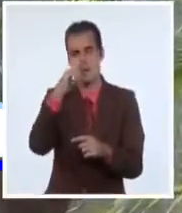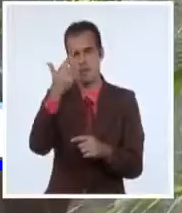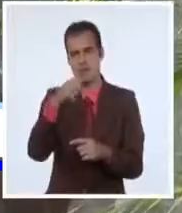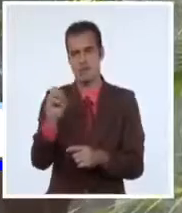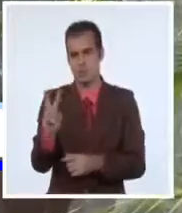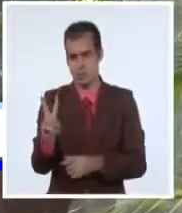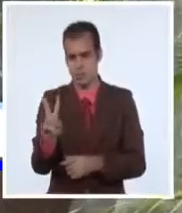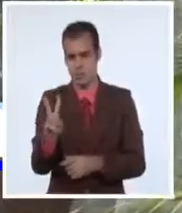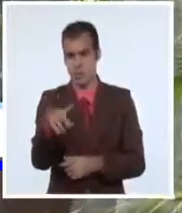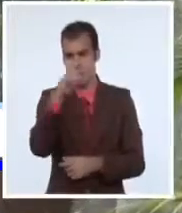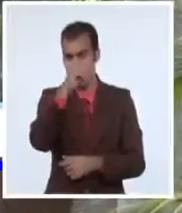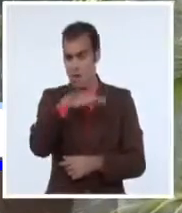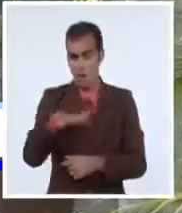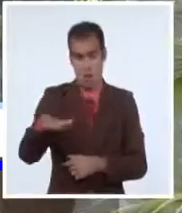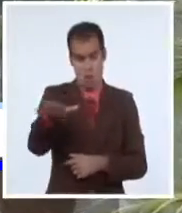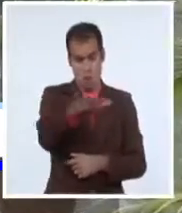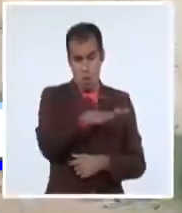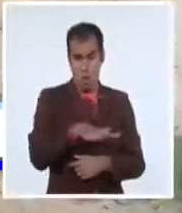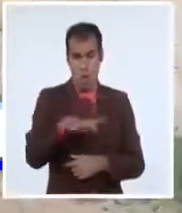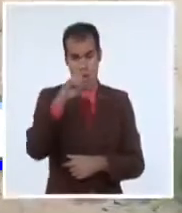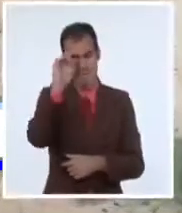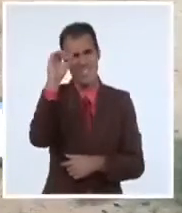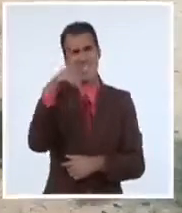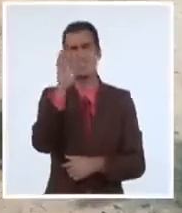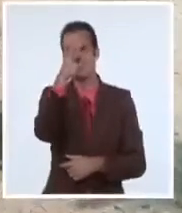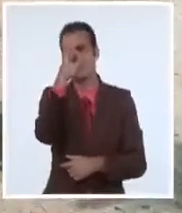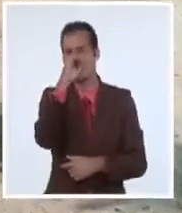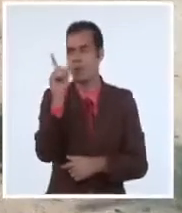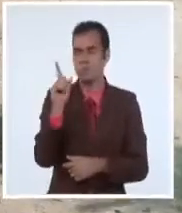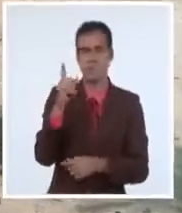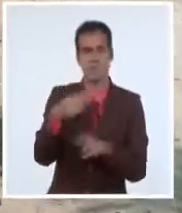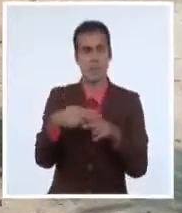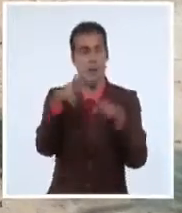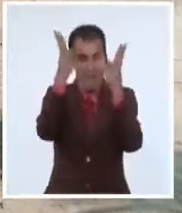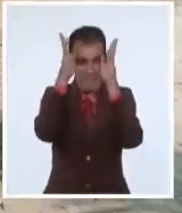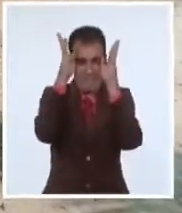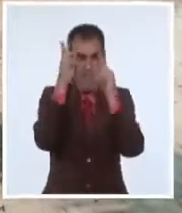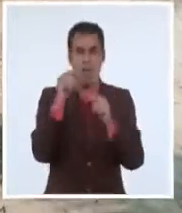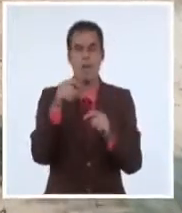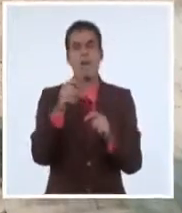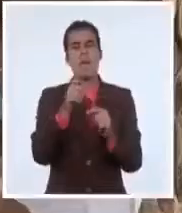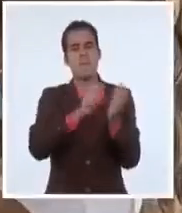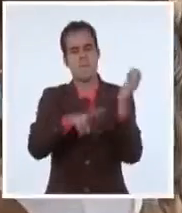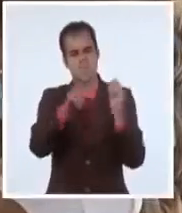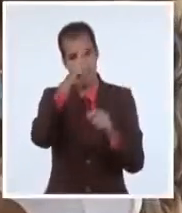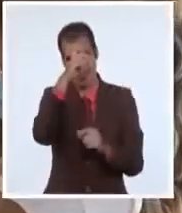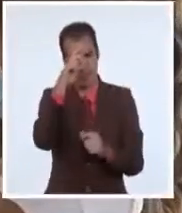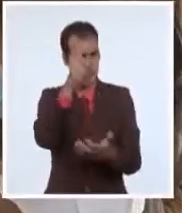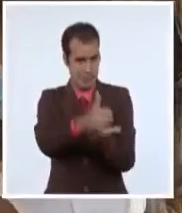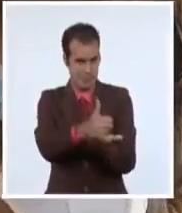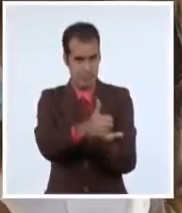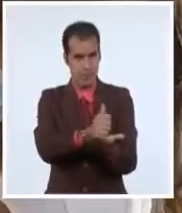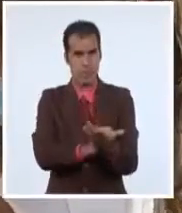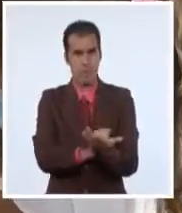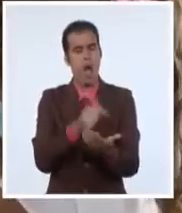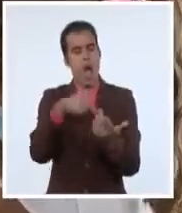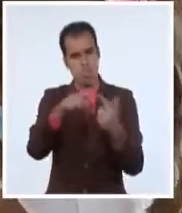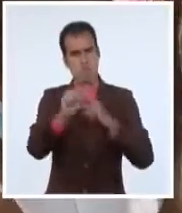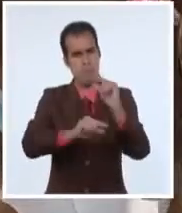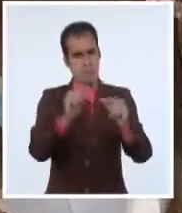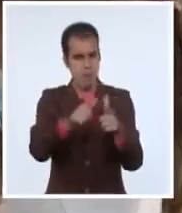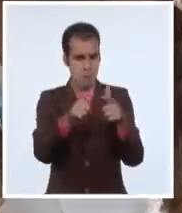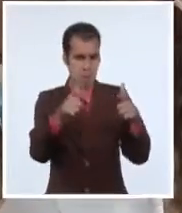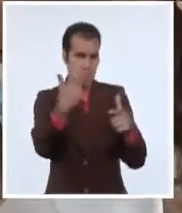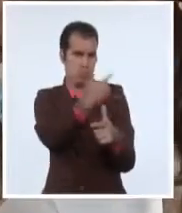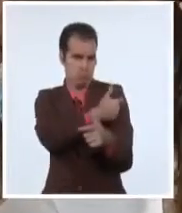niños y niñas el Círculo Infantil Los Reyesitos de la ciudad de San Espíritus que avanzan en su esquema de vacunación, paso fundamental